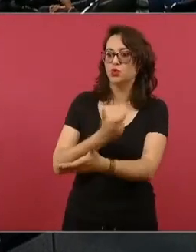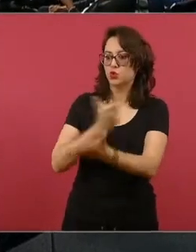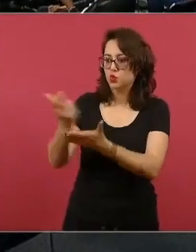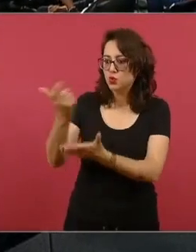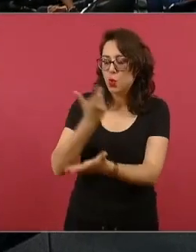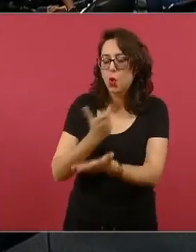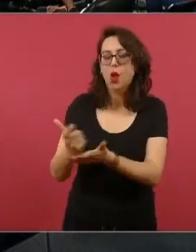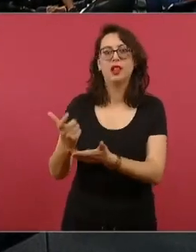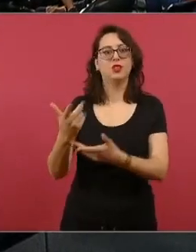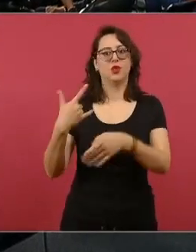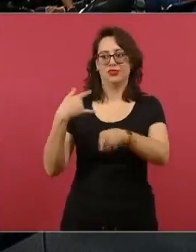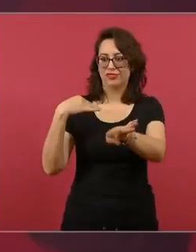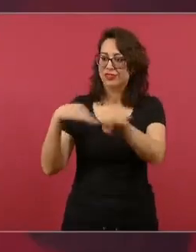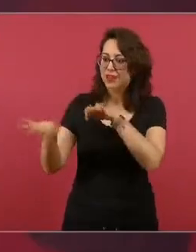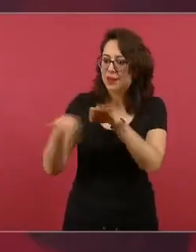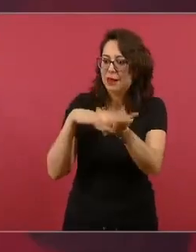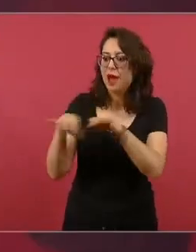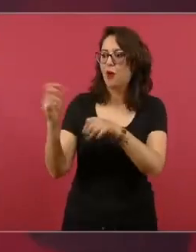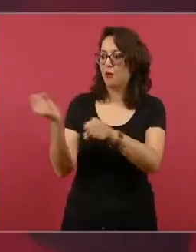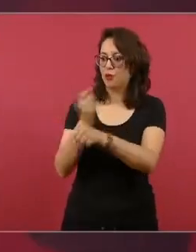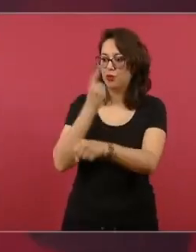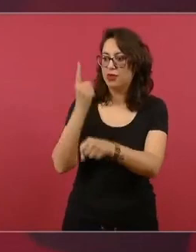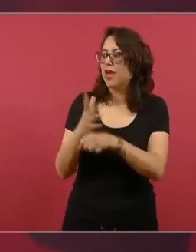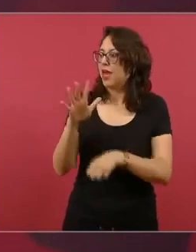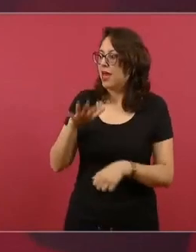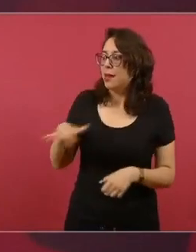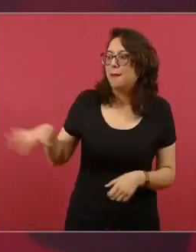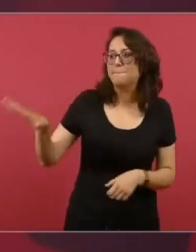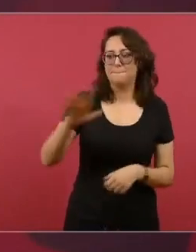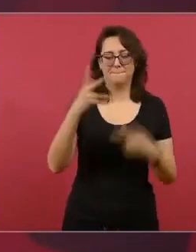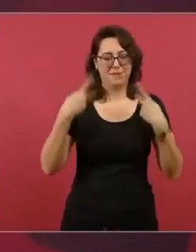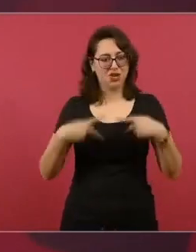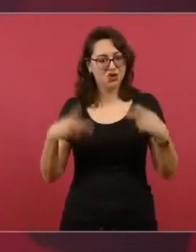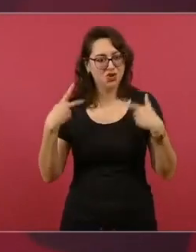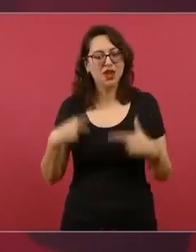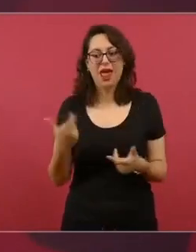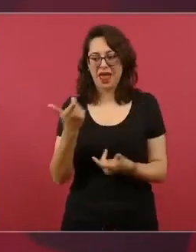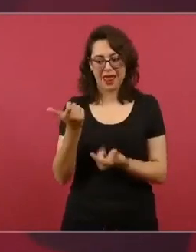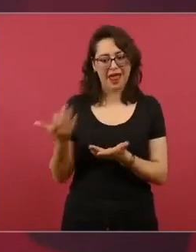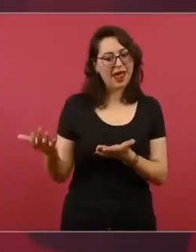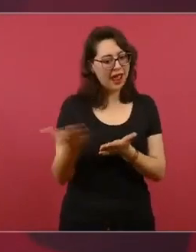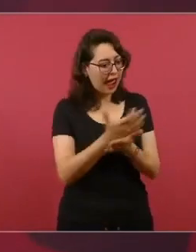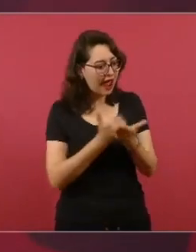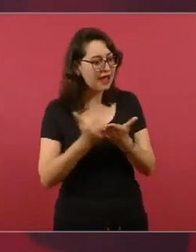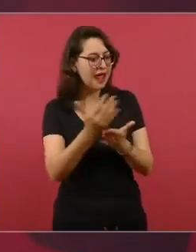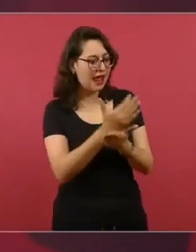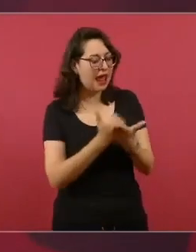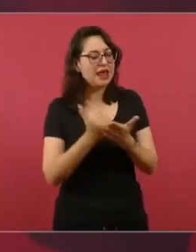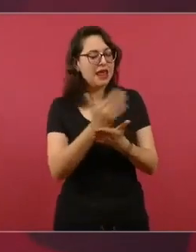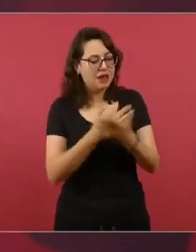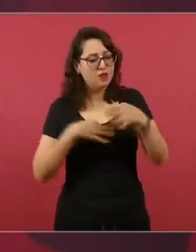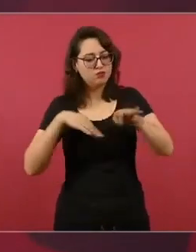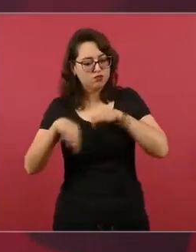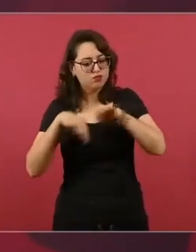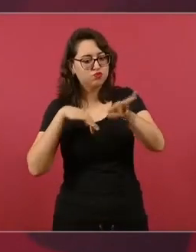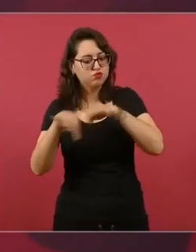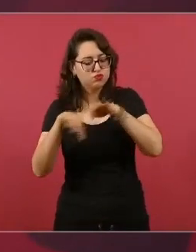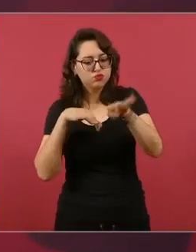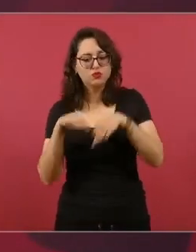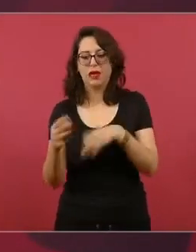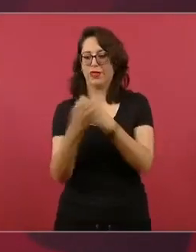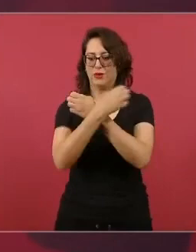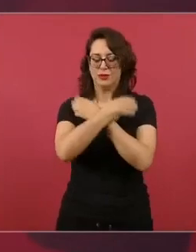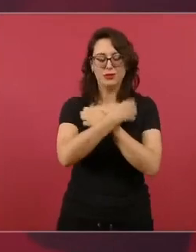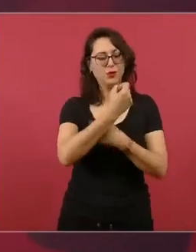gente por sí misma pueda tener ingresos para satisfacer sus necesidades de educación,